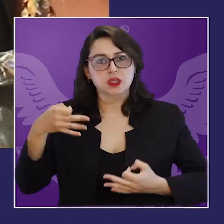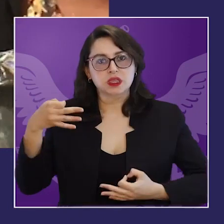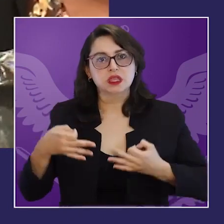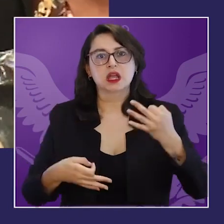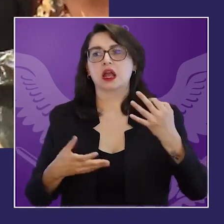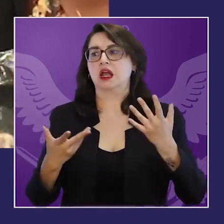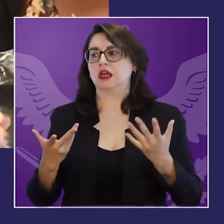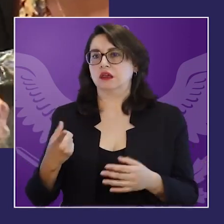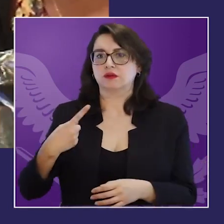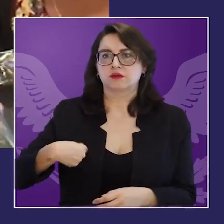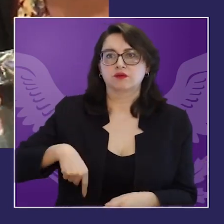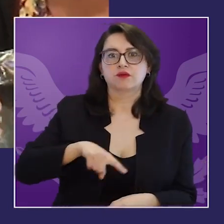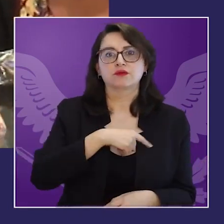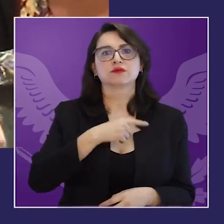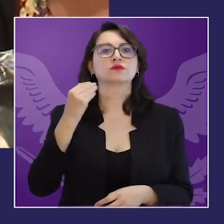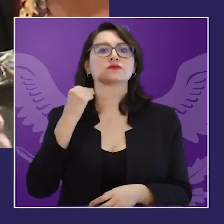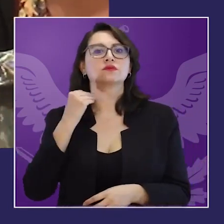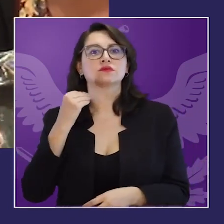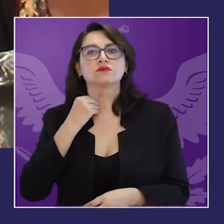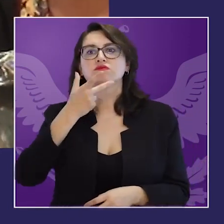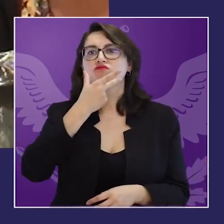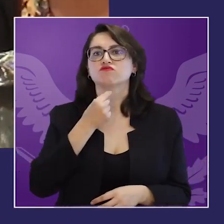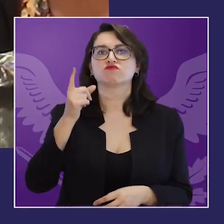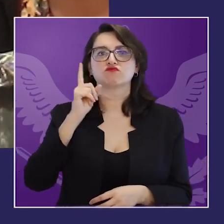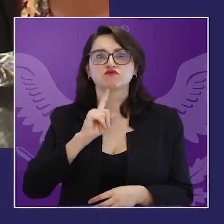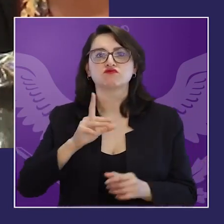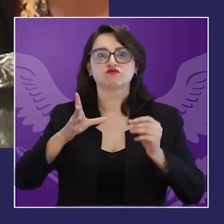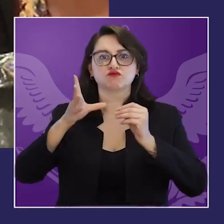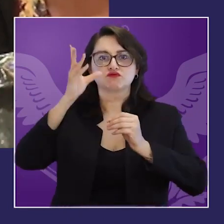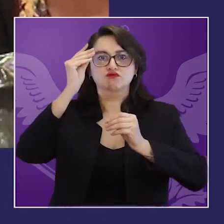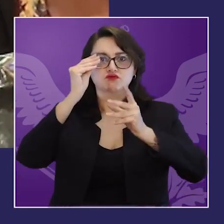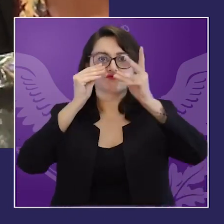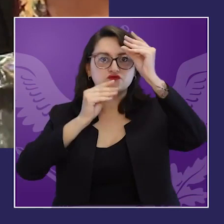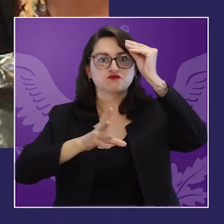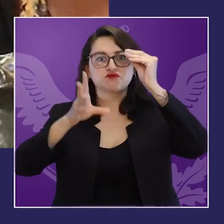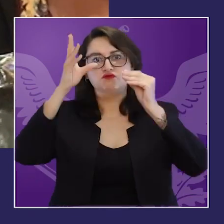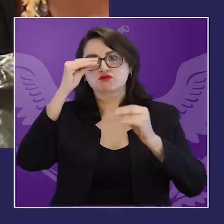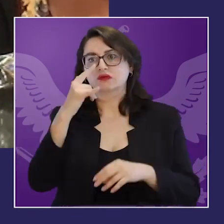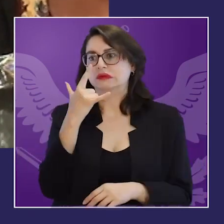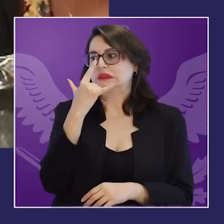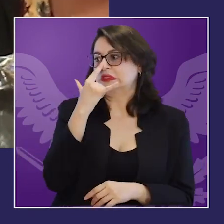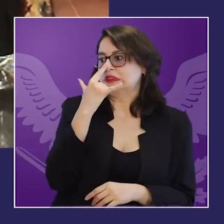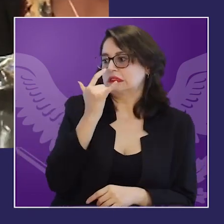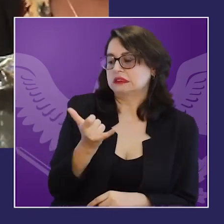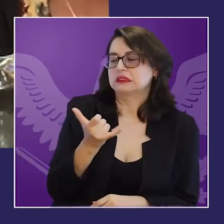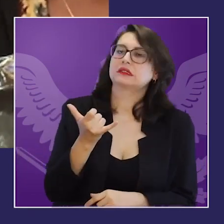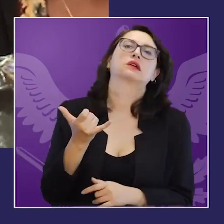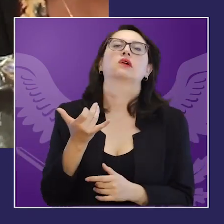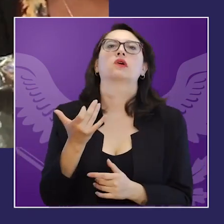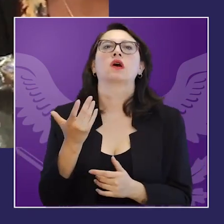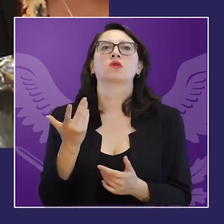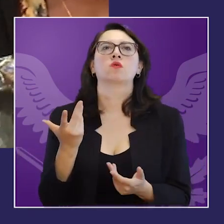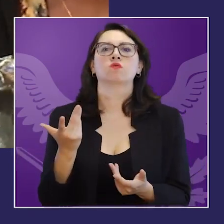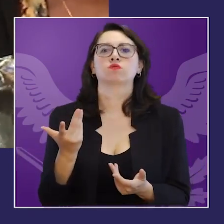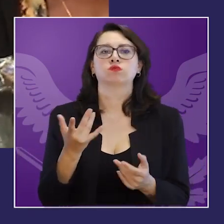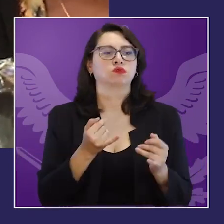más allá de la lógica jurídica en la que nos han construido a la mayoría de abogados y abogadas en esta región, pasa